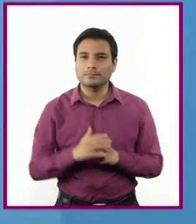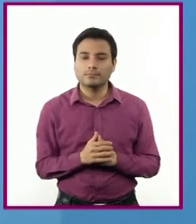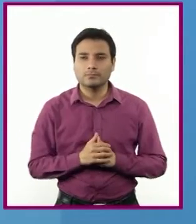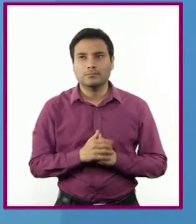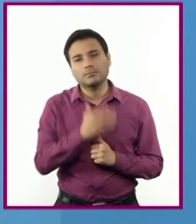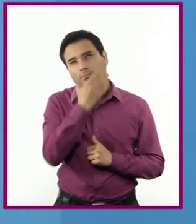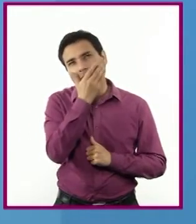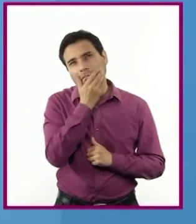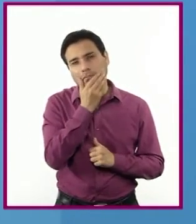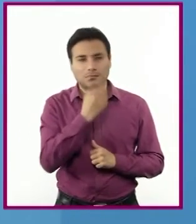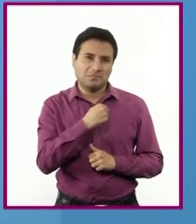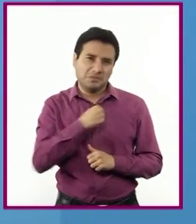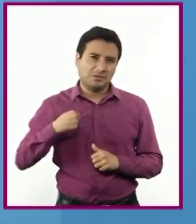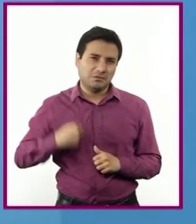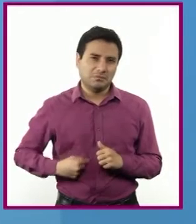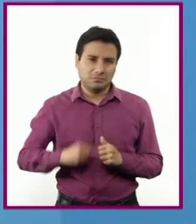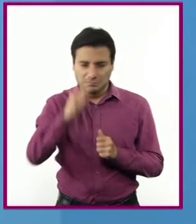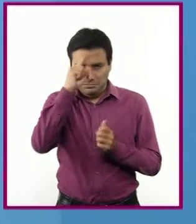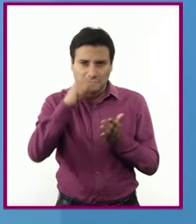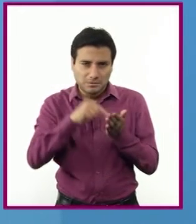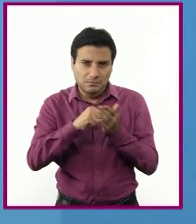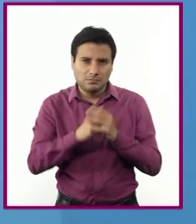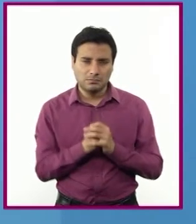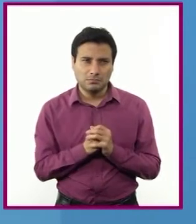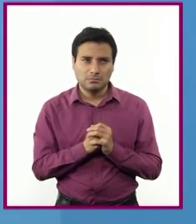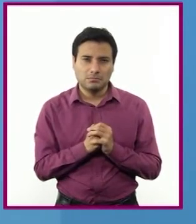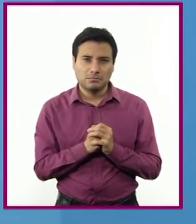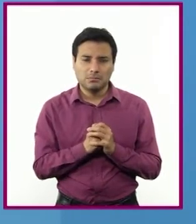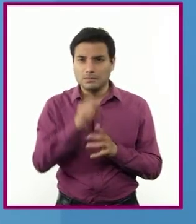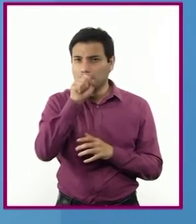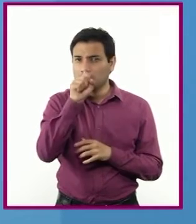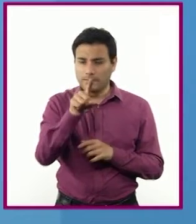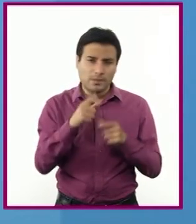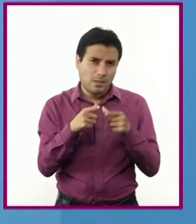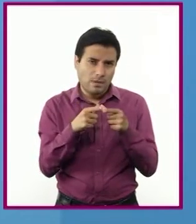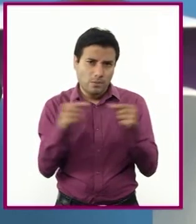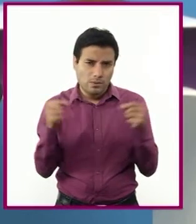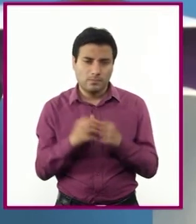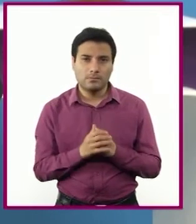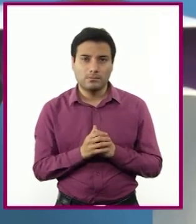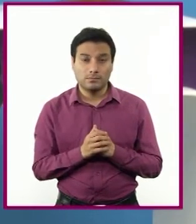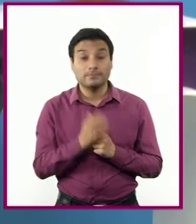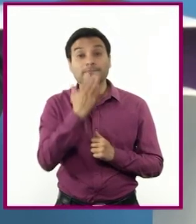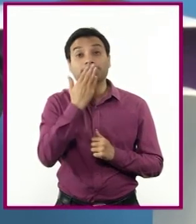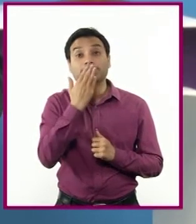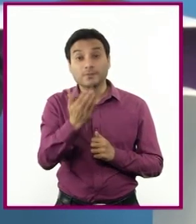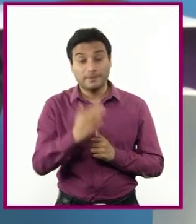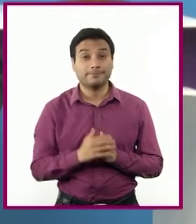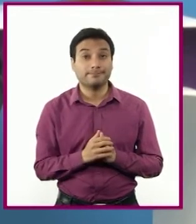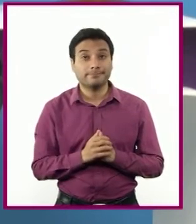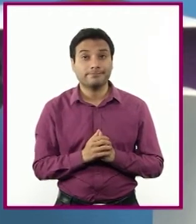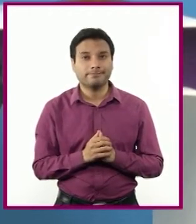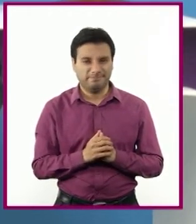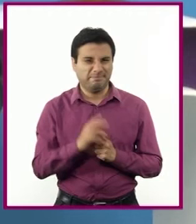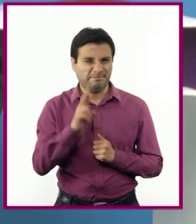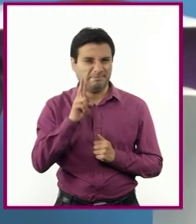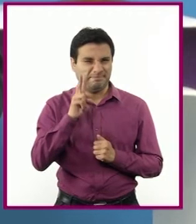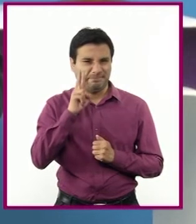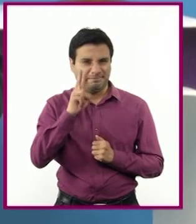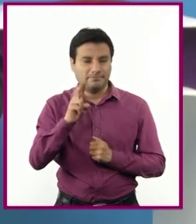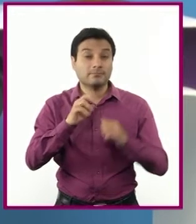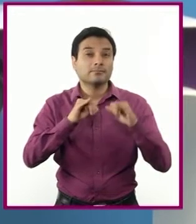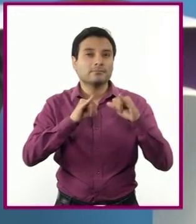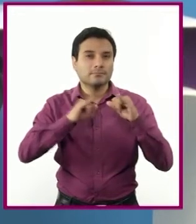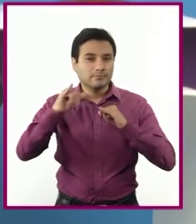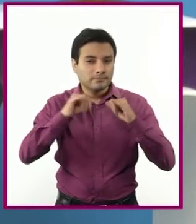Recuerdo a China como uno de los países más poblados y también Japón, maestra. Correcto. Observemos el siguiente mapa